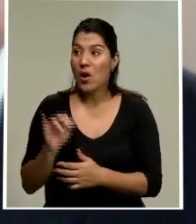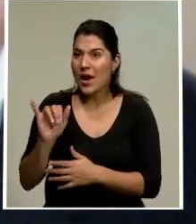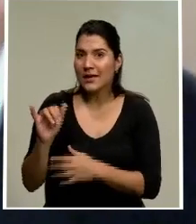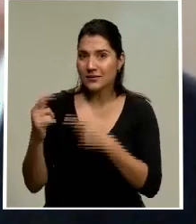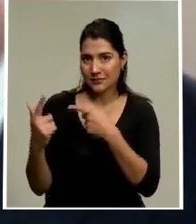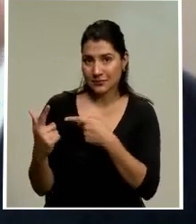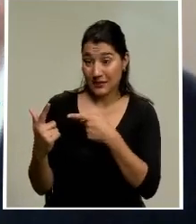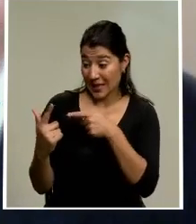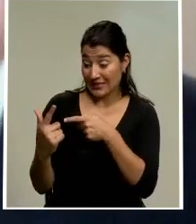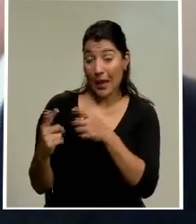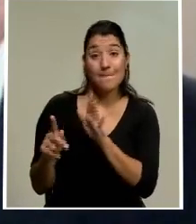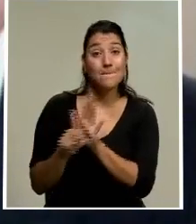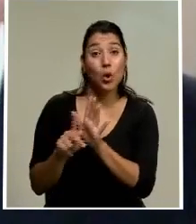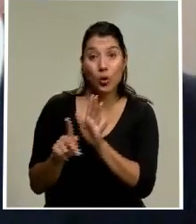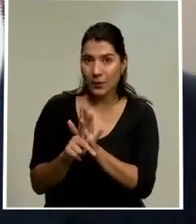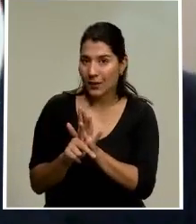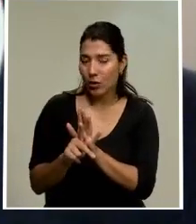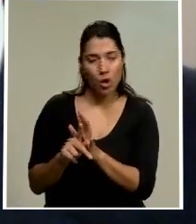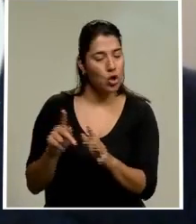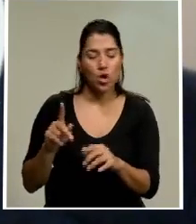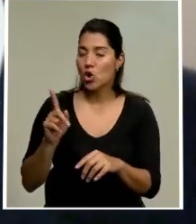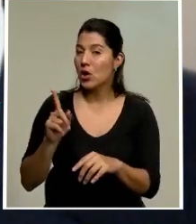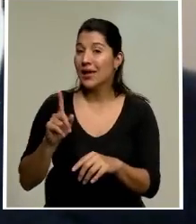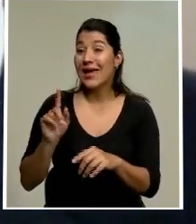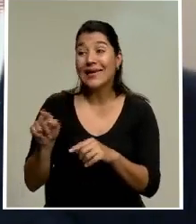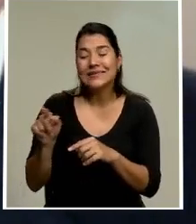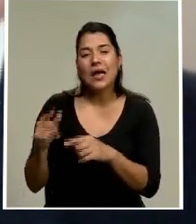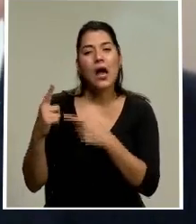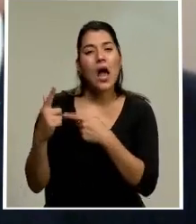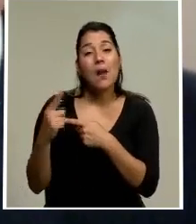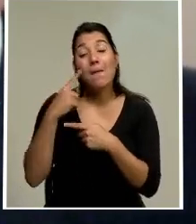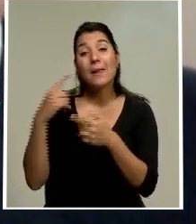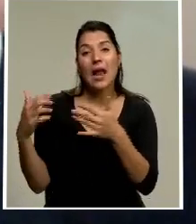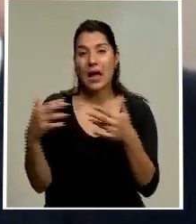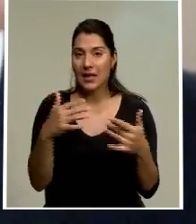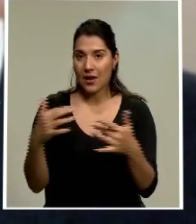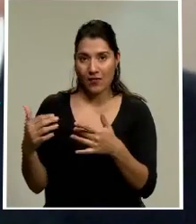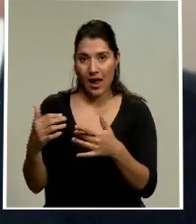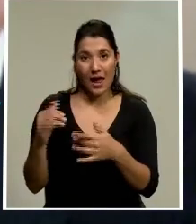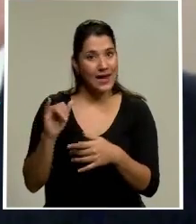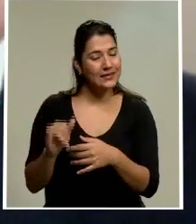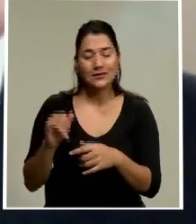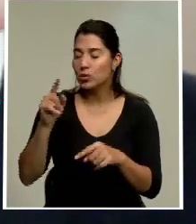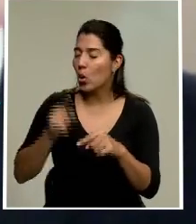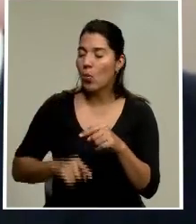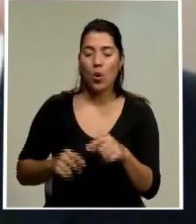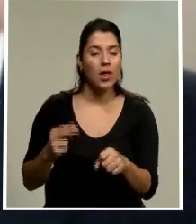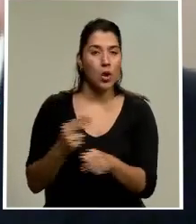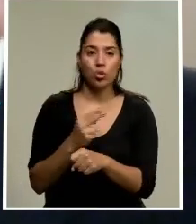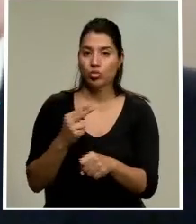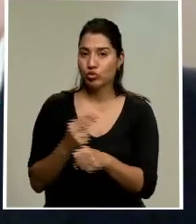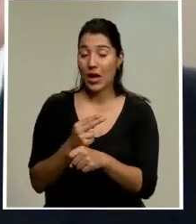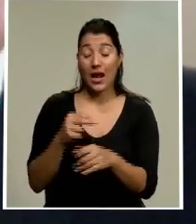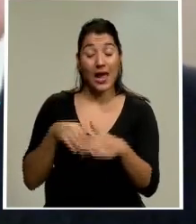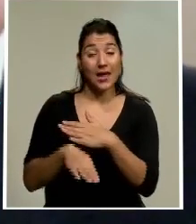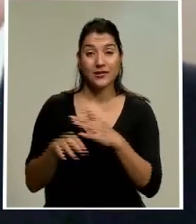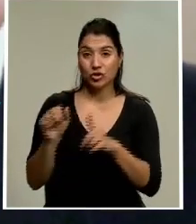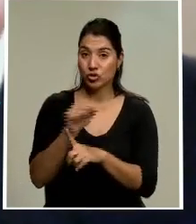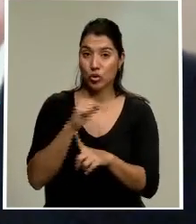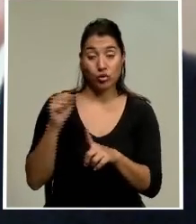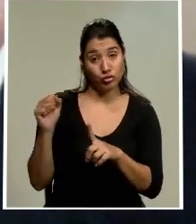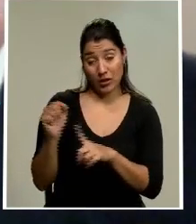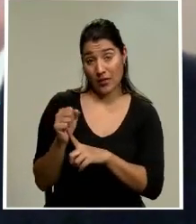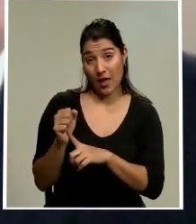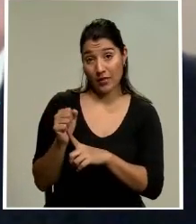armas prohibidas, son armas de guerra y que no deberían de estar en una sociedad